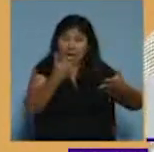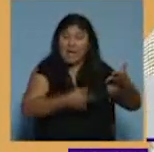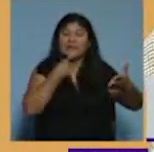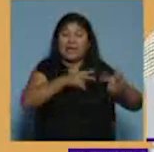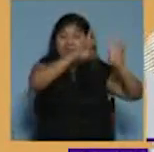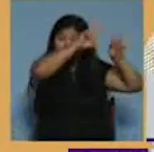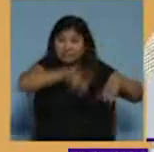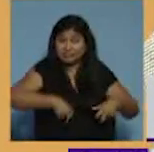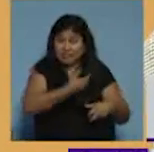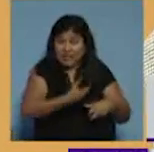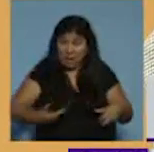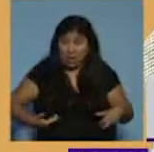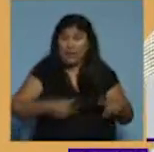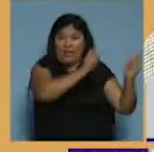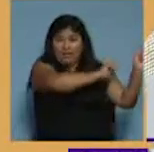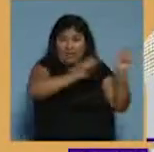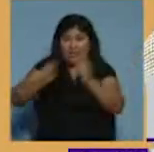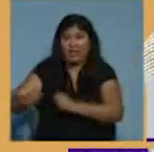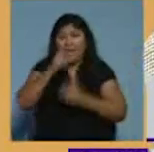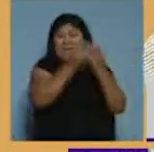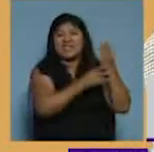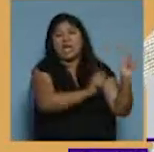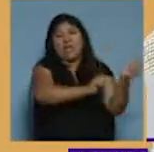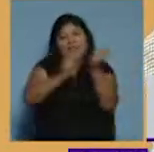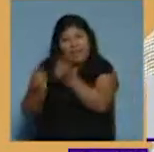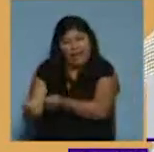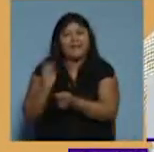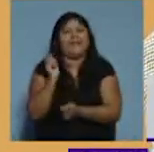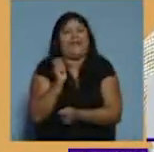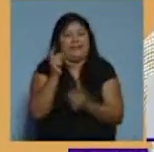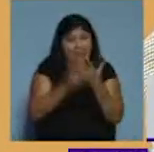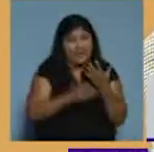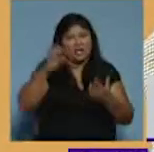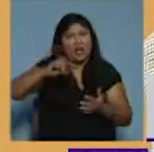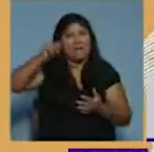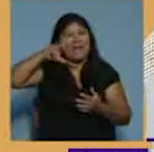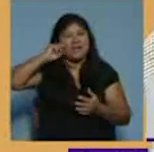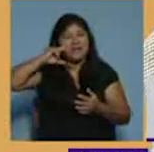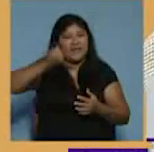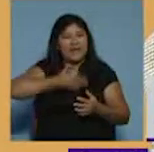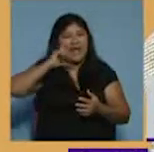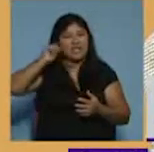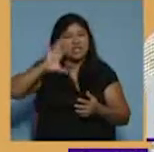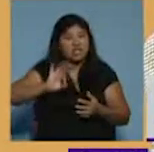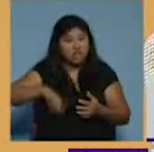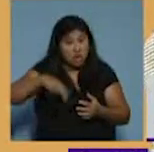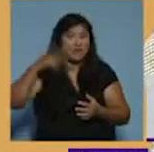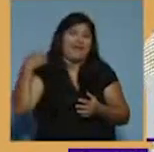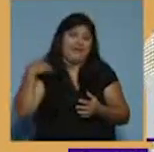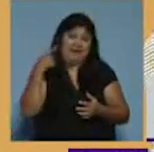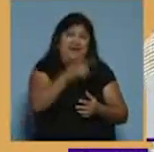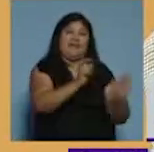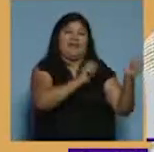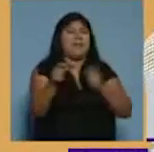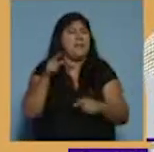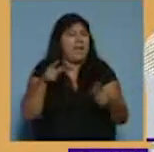de los fondos era el ministerio de planificación federal que tenía como objetivo la construcción de mejoramientos habitacionales